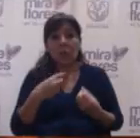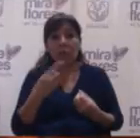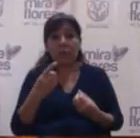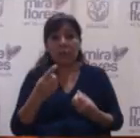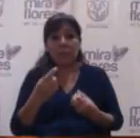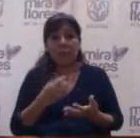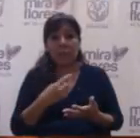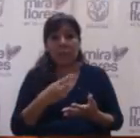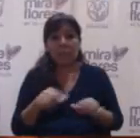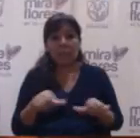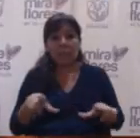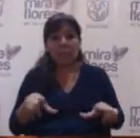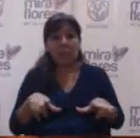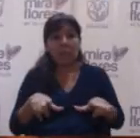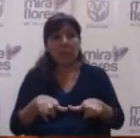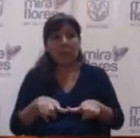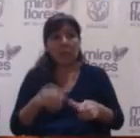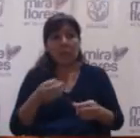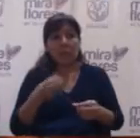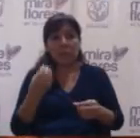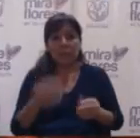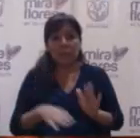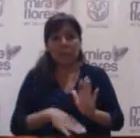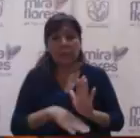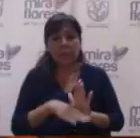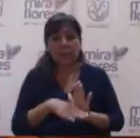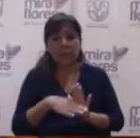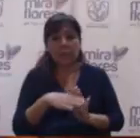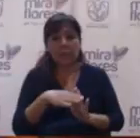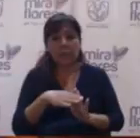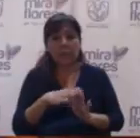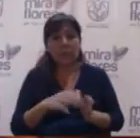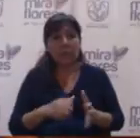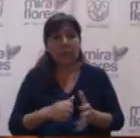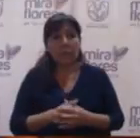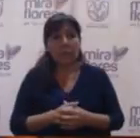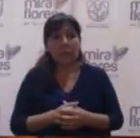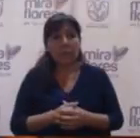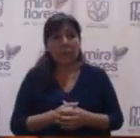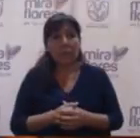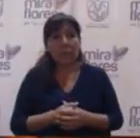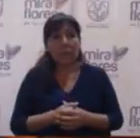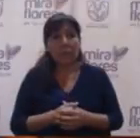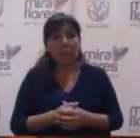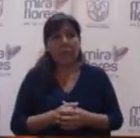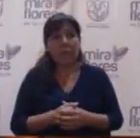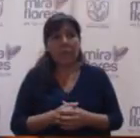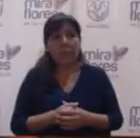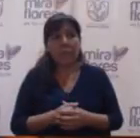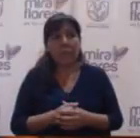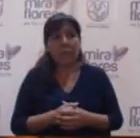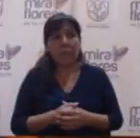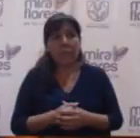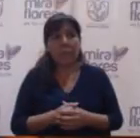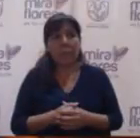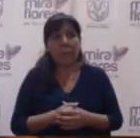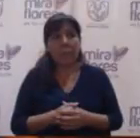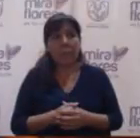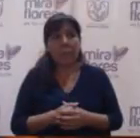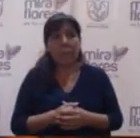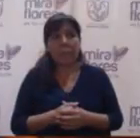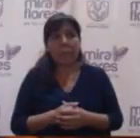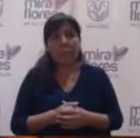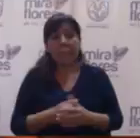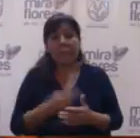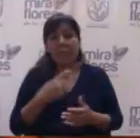tema de seguridad está sumamente desarrollado por los peligros que ellos tienen con el tema de las fronteras. Vivirlo con ellos ha